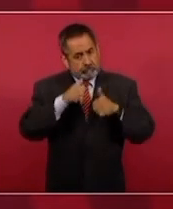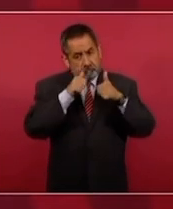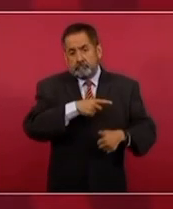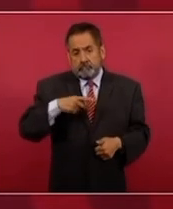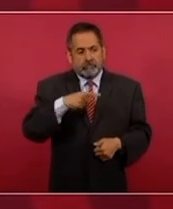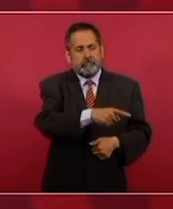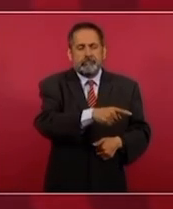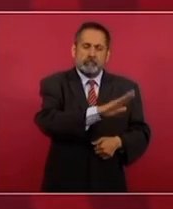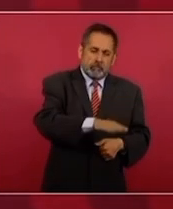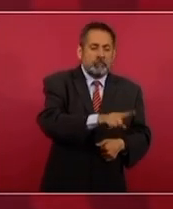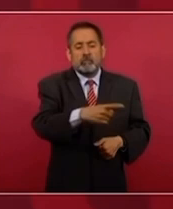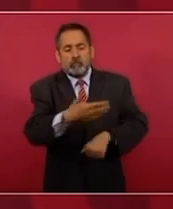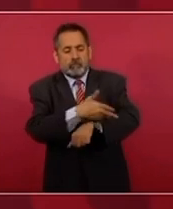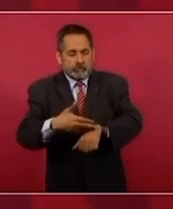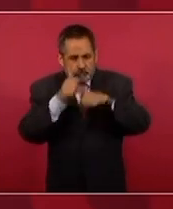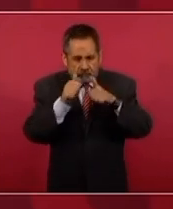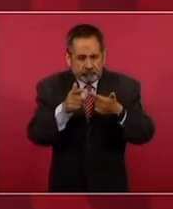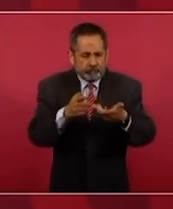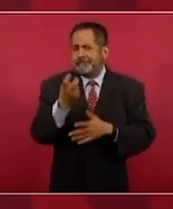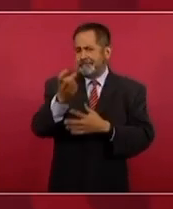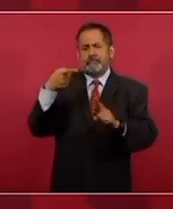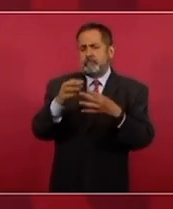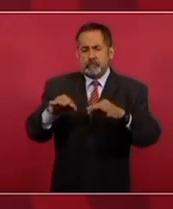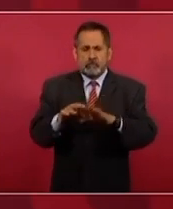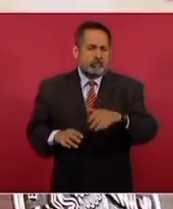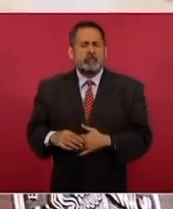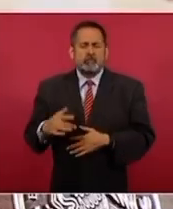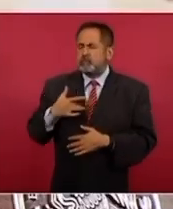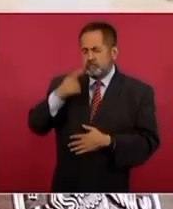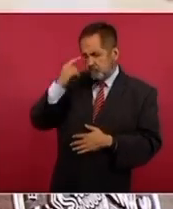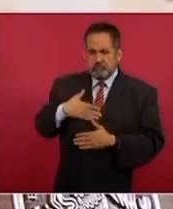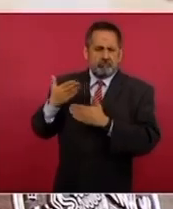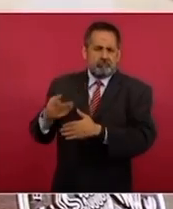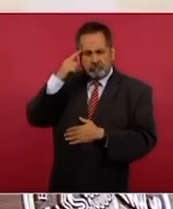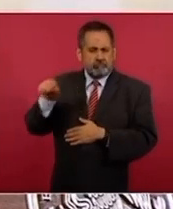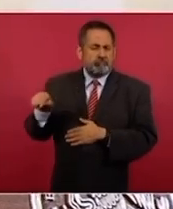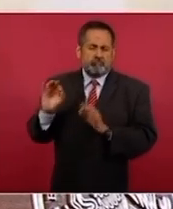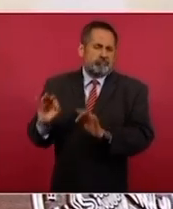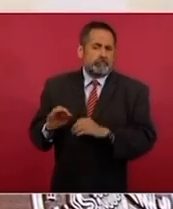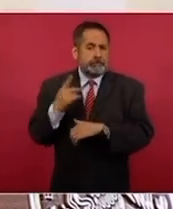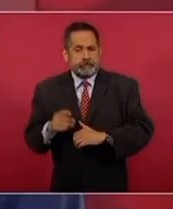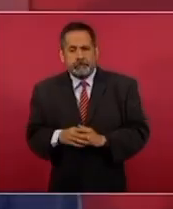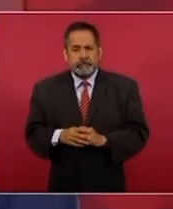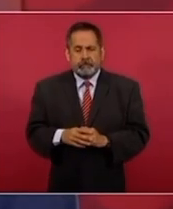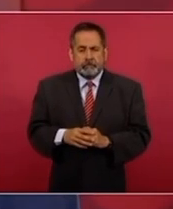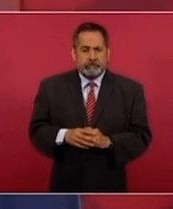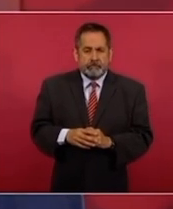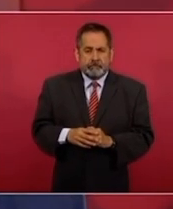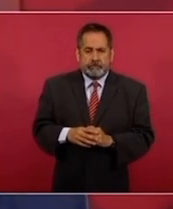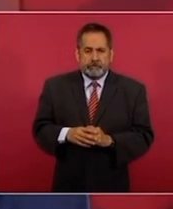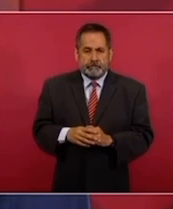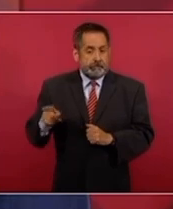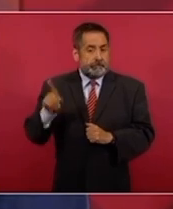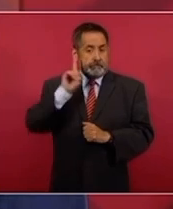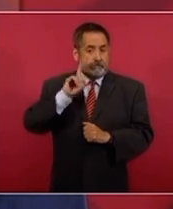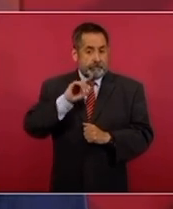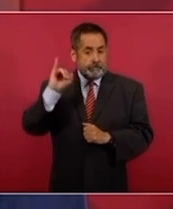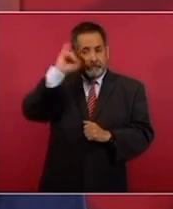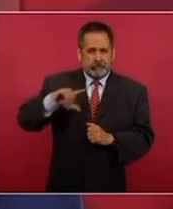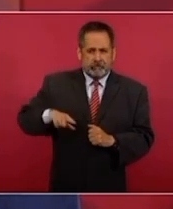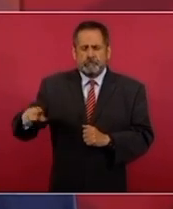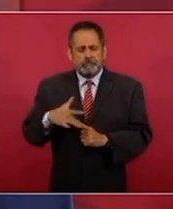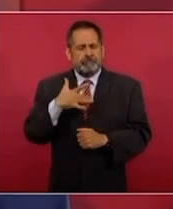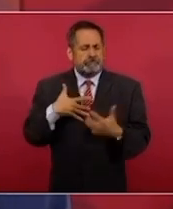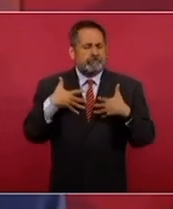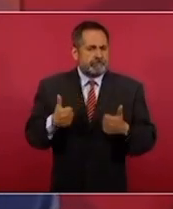merecen los familiares de las víctimas eso es básicamente y tengo confianza por qué la jefe es una mujer